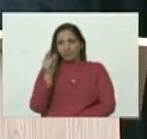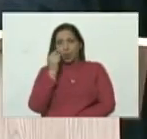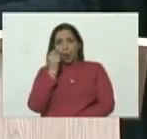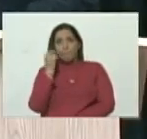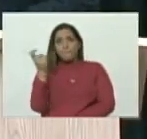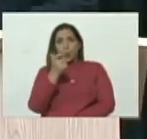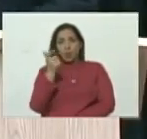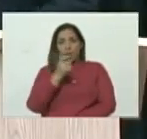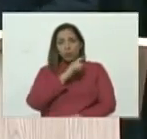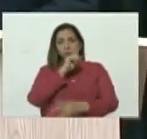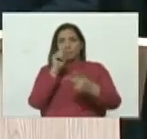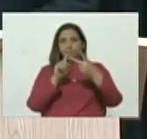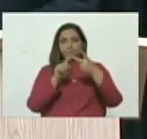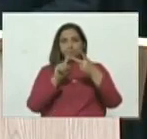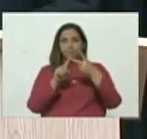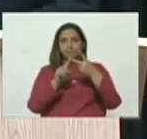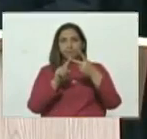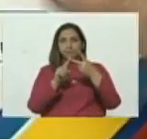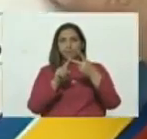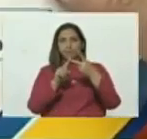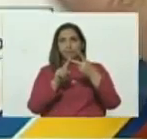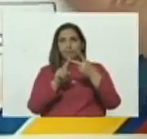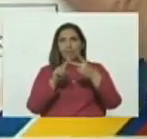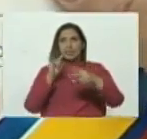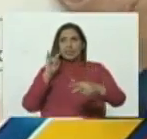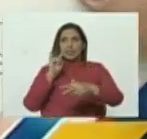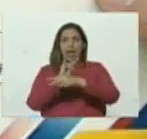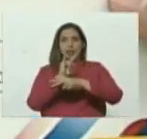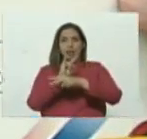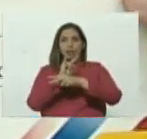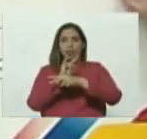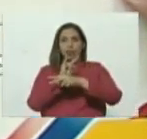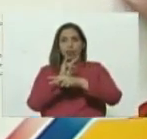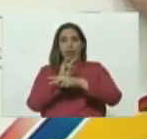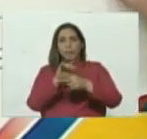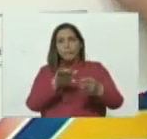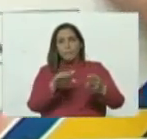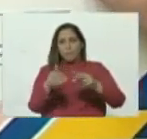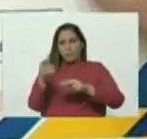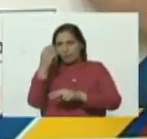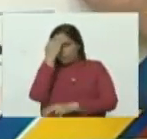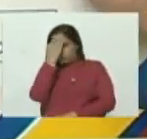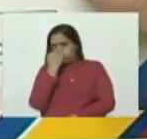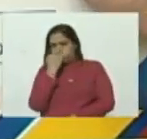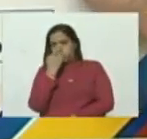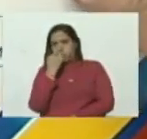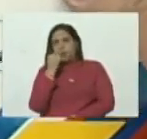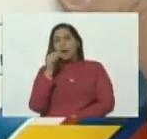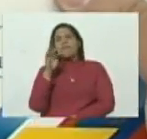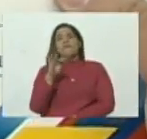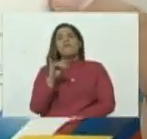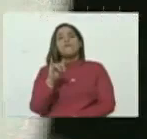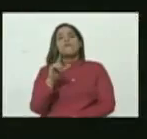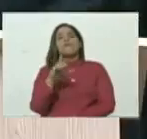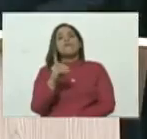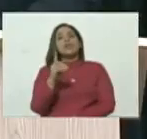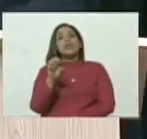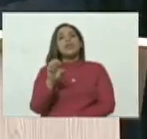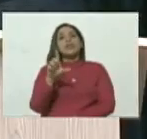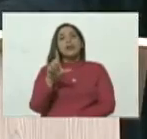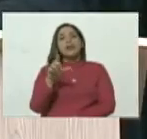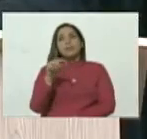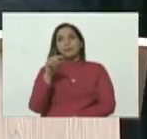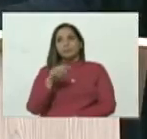Estamos buscando a un traidor y homicida, Cliver Antonio Alcalá Cordones.